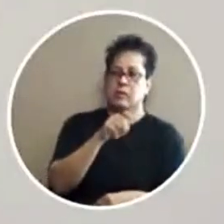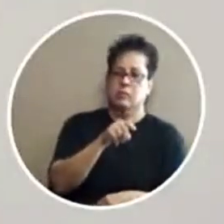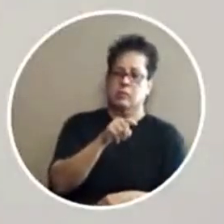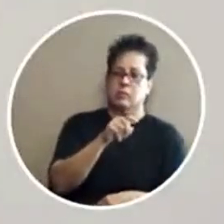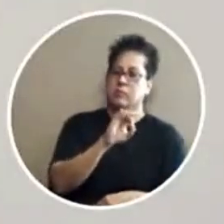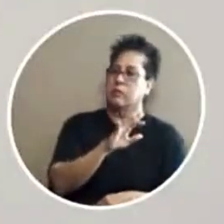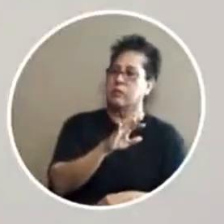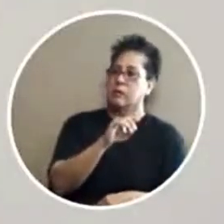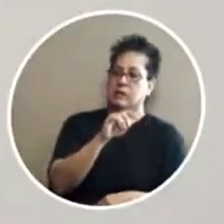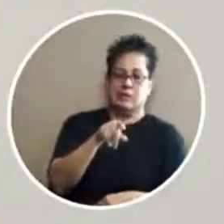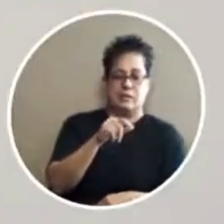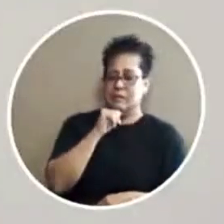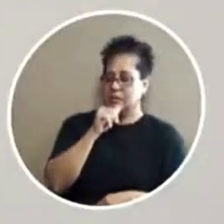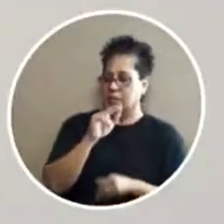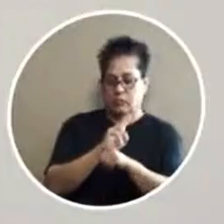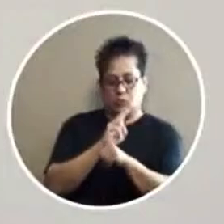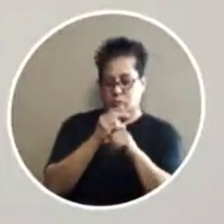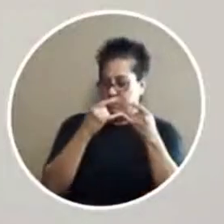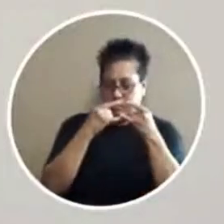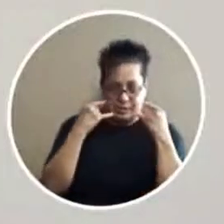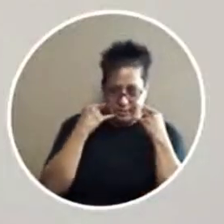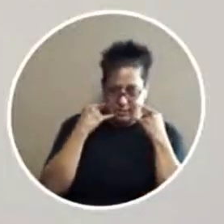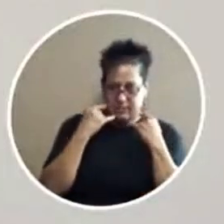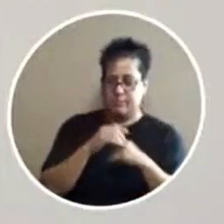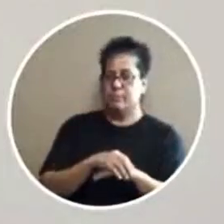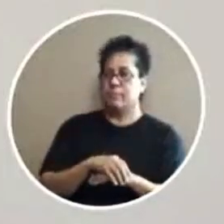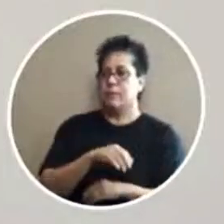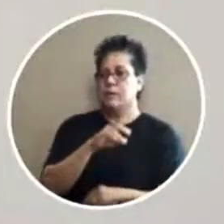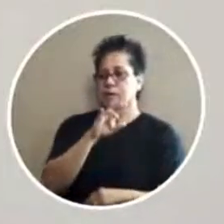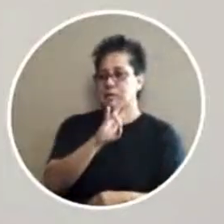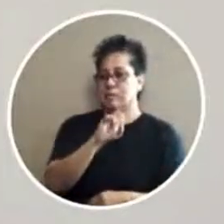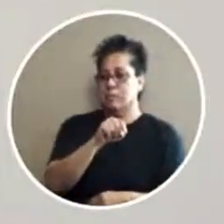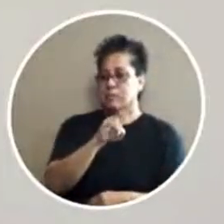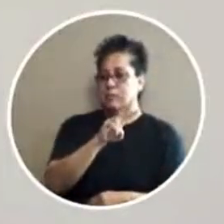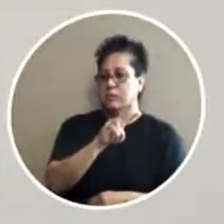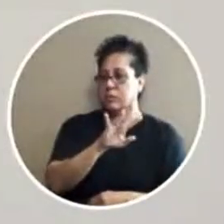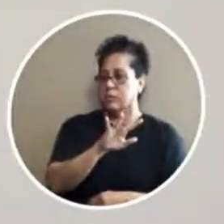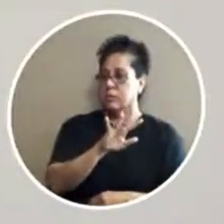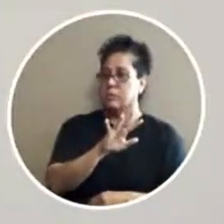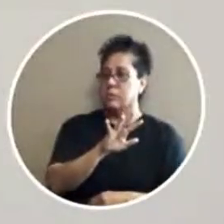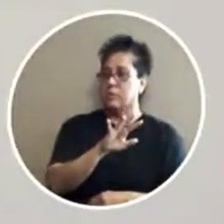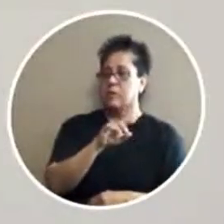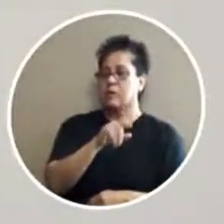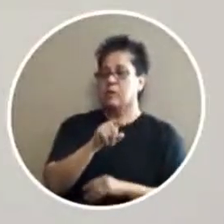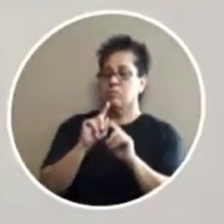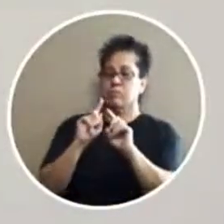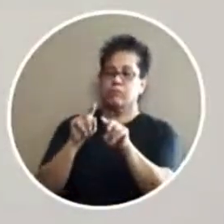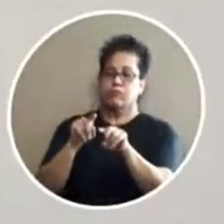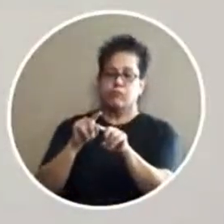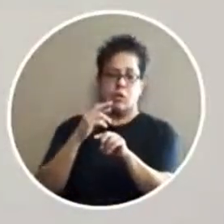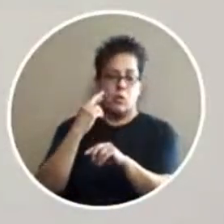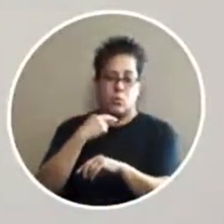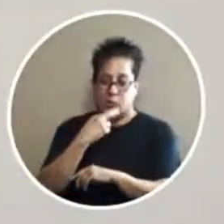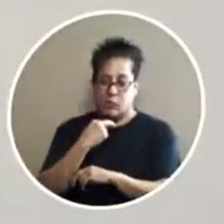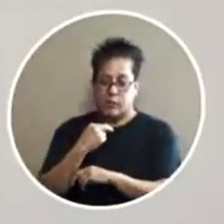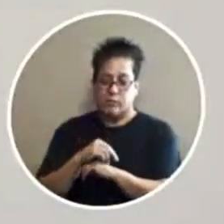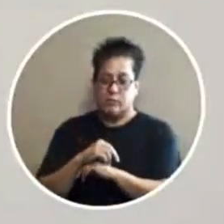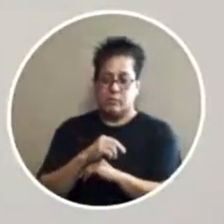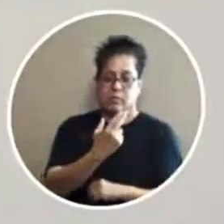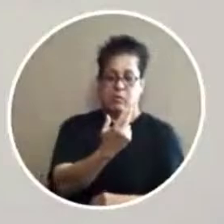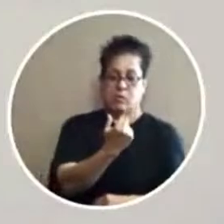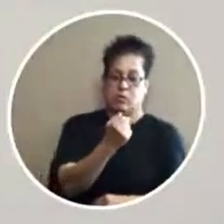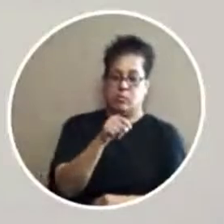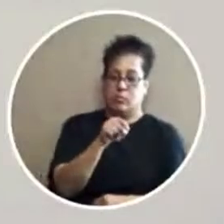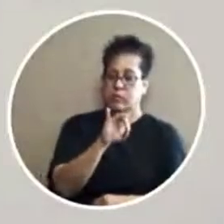0.95 no usaron la máscara. 7.25 frecuentaron restaurantes.